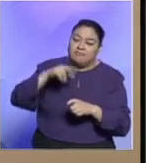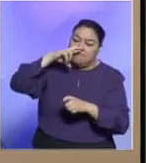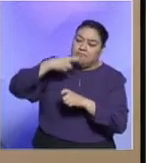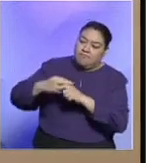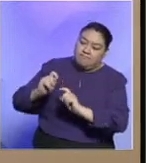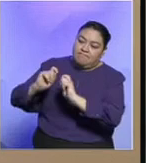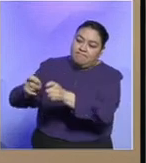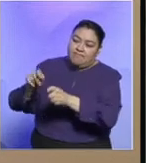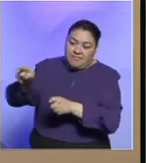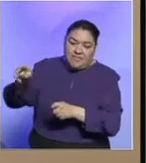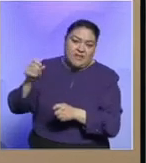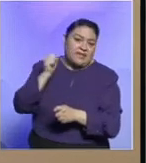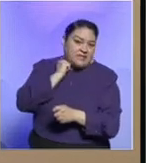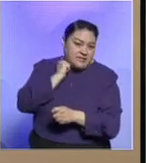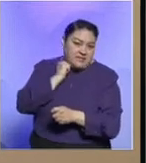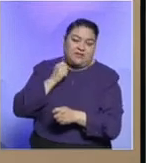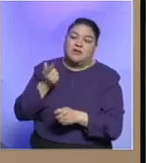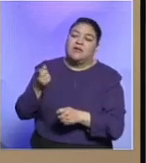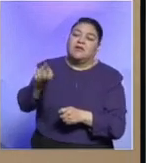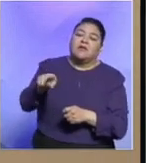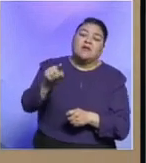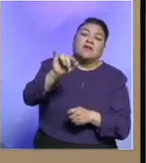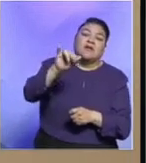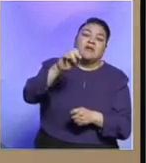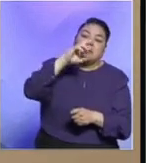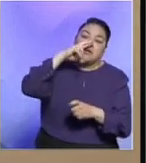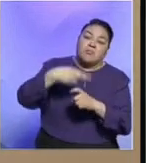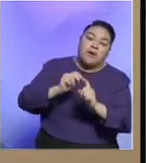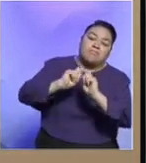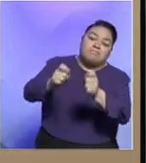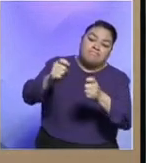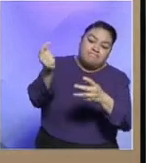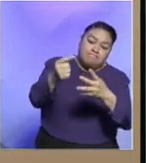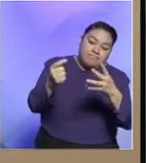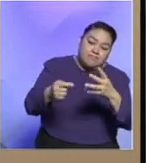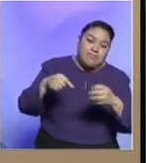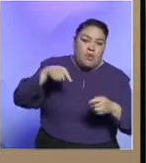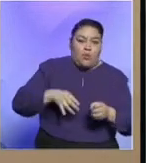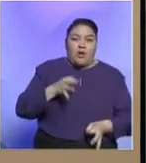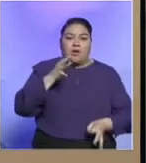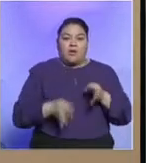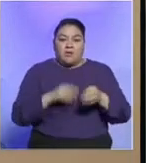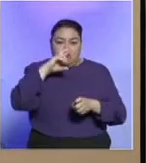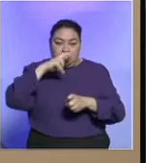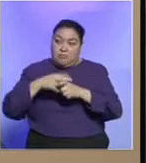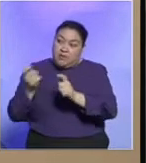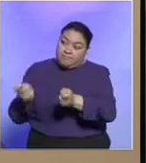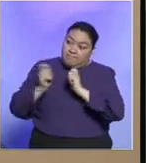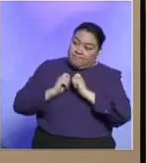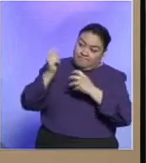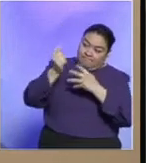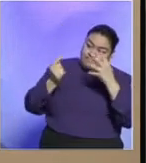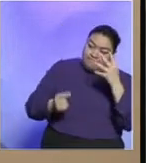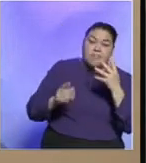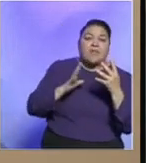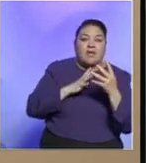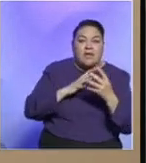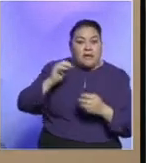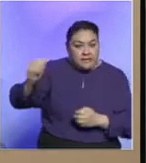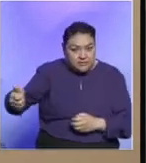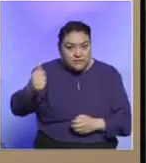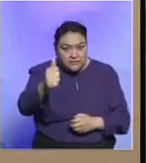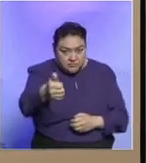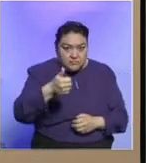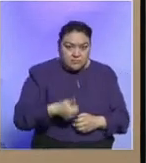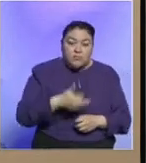la República, al Instituto Nacional Electoral y a este propio Tribunal Electoral, que